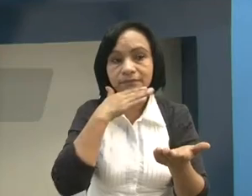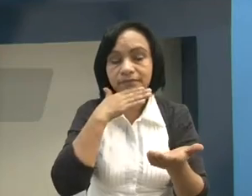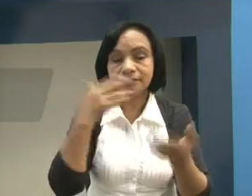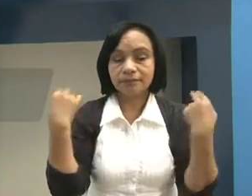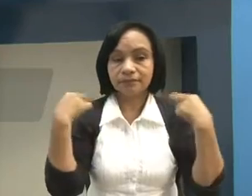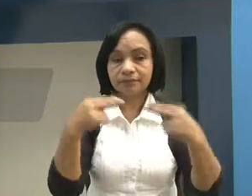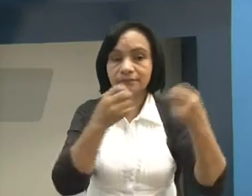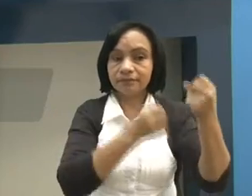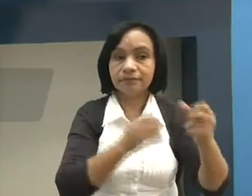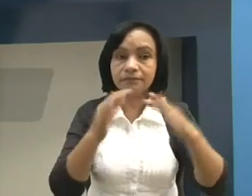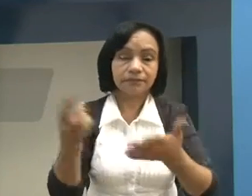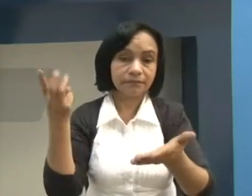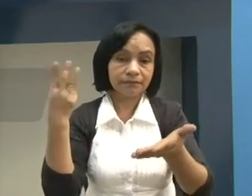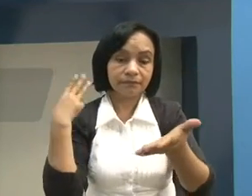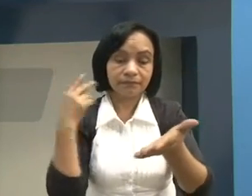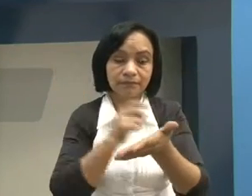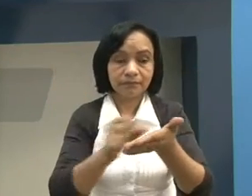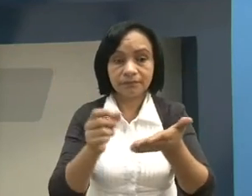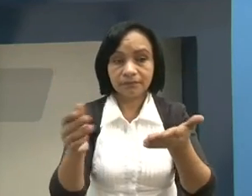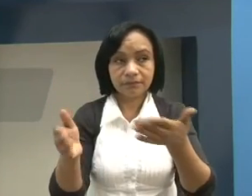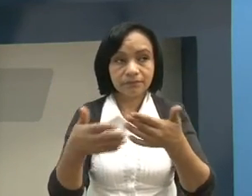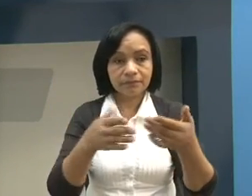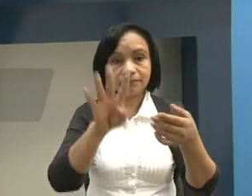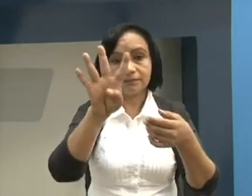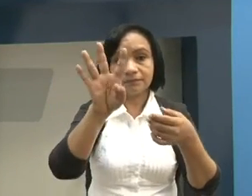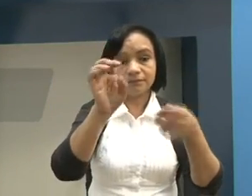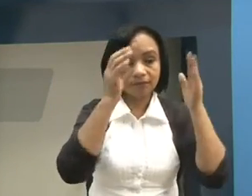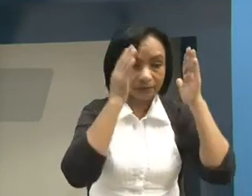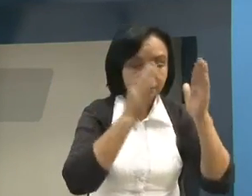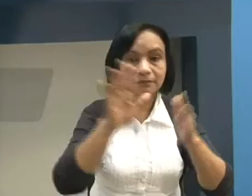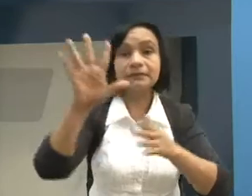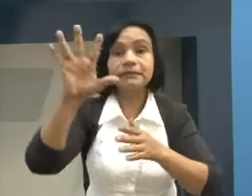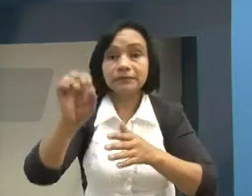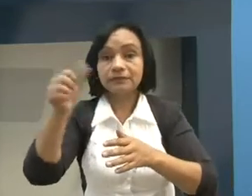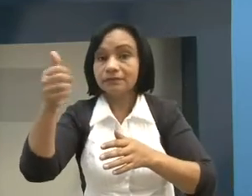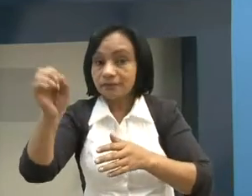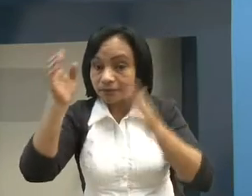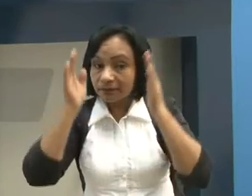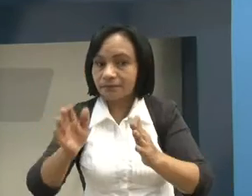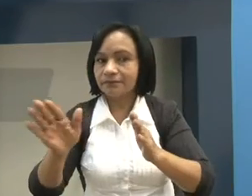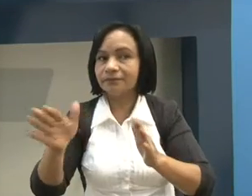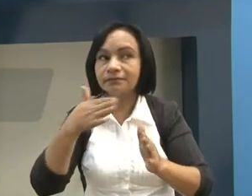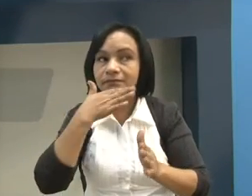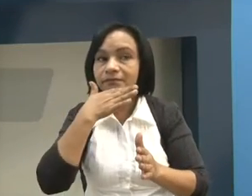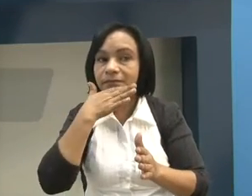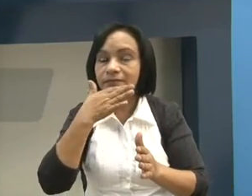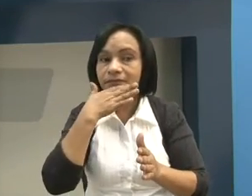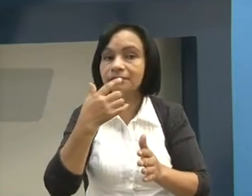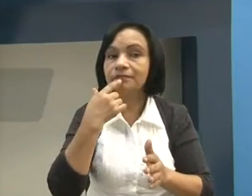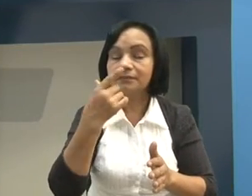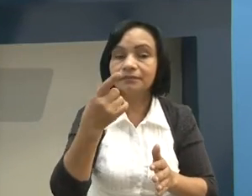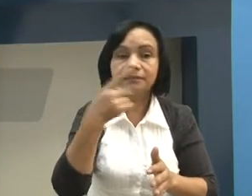maestro y a la maestra, porque no es igual atender, ¿verdad?, a 40 alumnos que atender a 50, 60, 70. Claro. Entonces ahí les pedimos